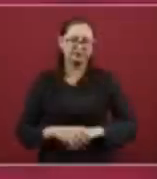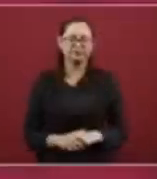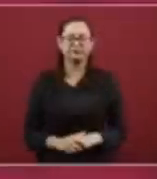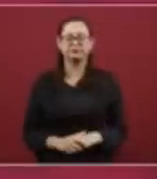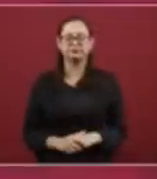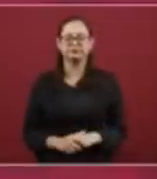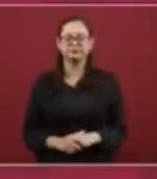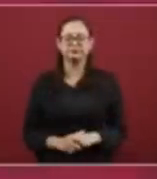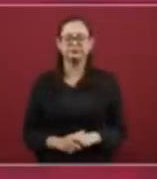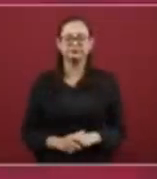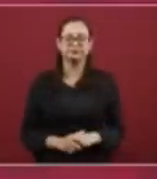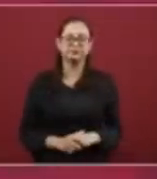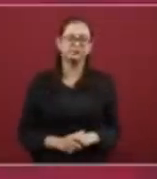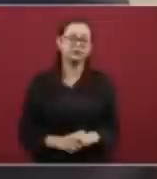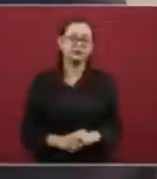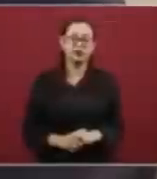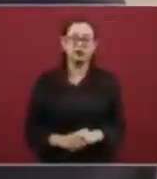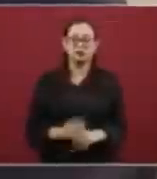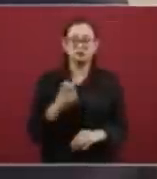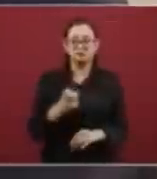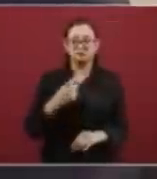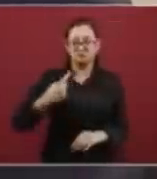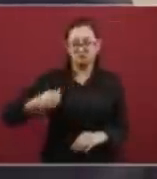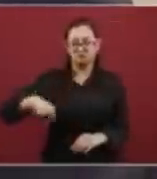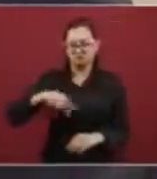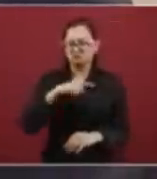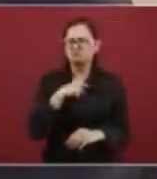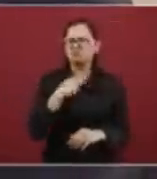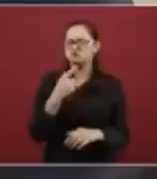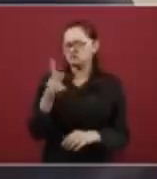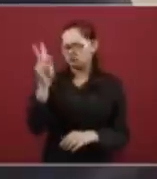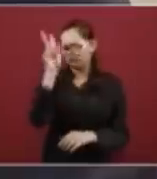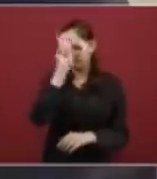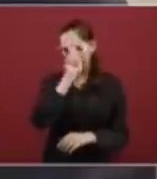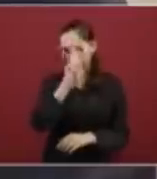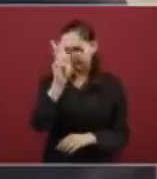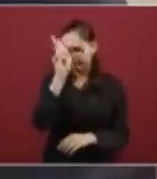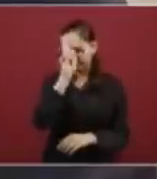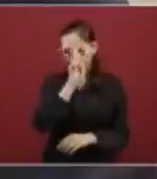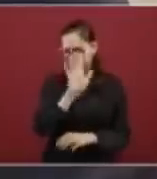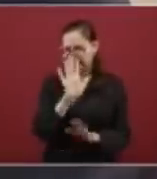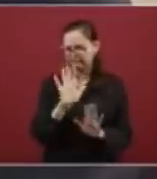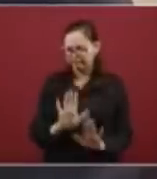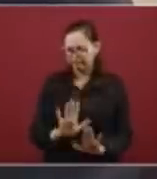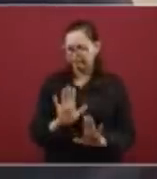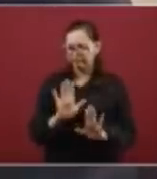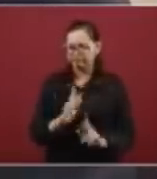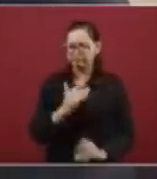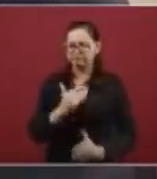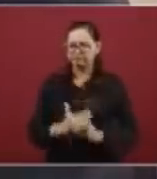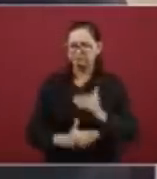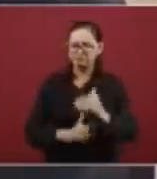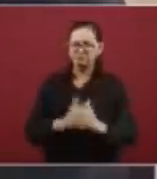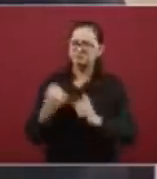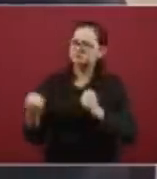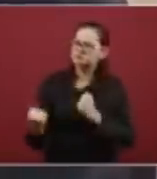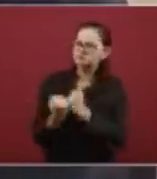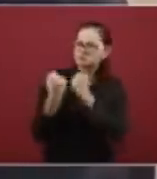vamos a actuar con mucha prudencia, no queremos la